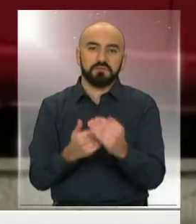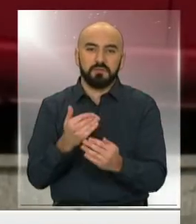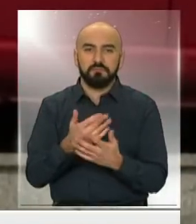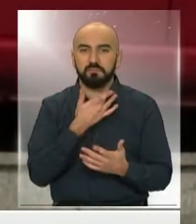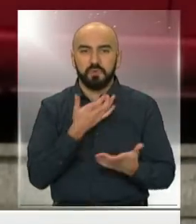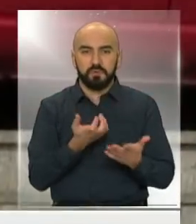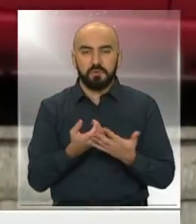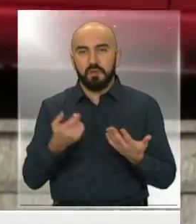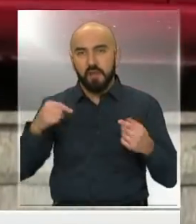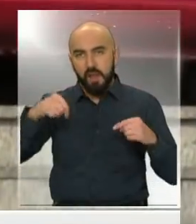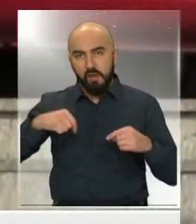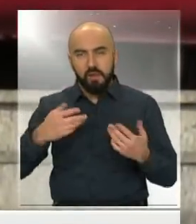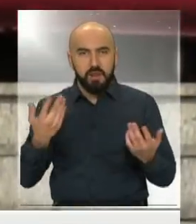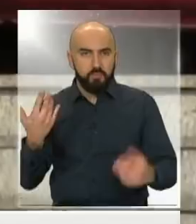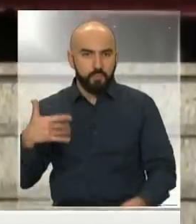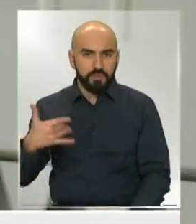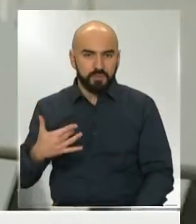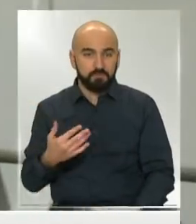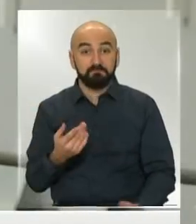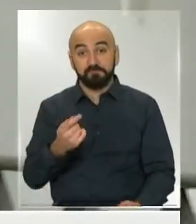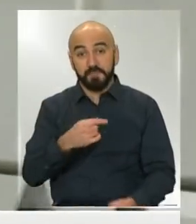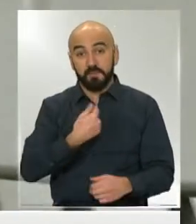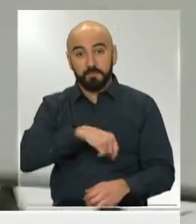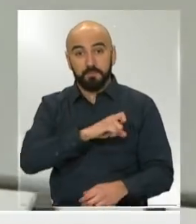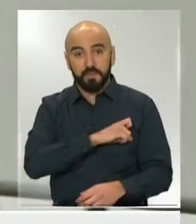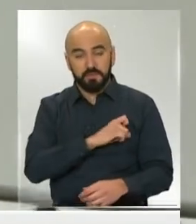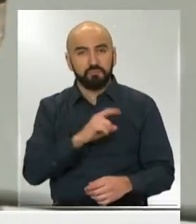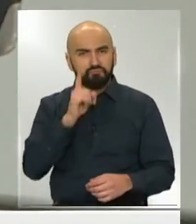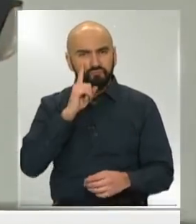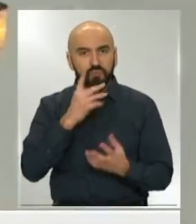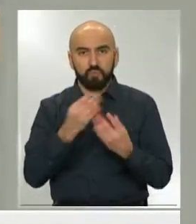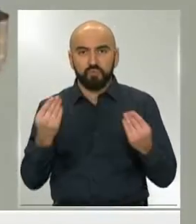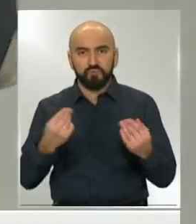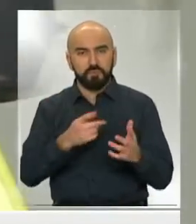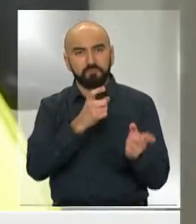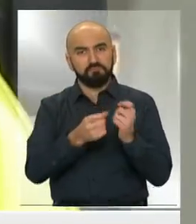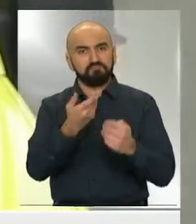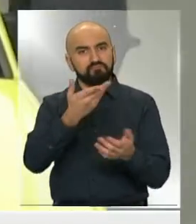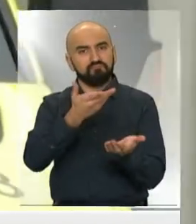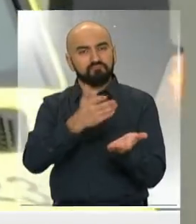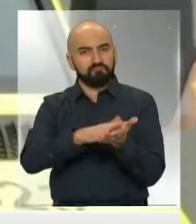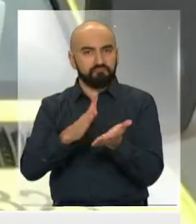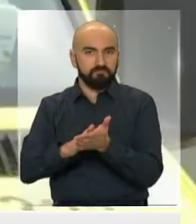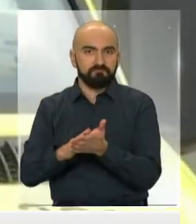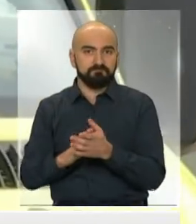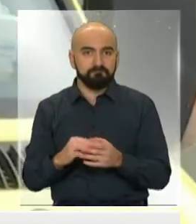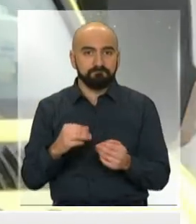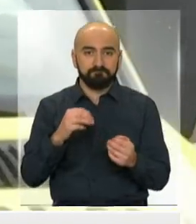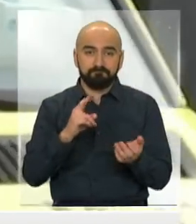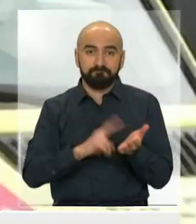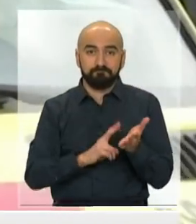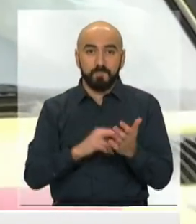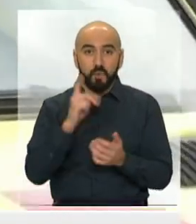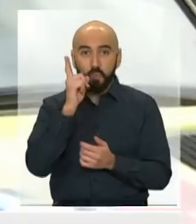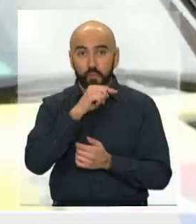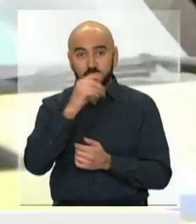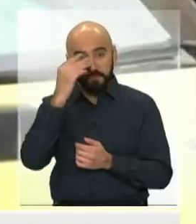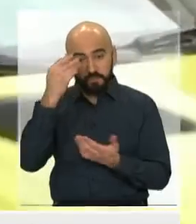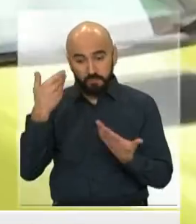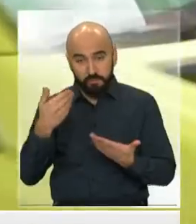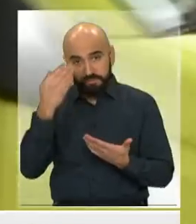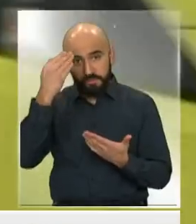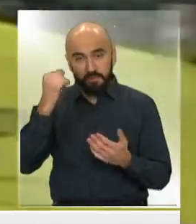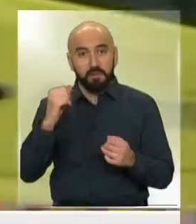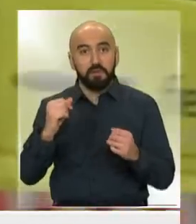es un día importante porque si bien todavía españa tiene numerosas muertes por cada 24 horas la verdad que en el último día bajó por primera